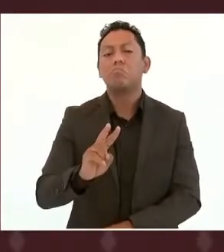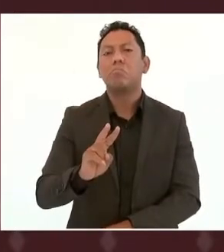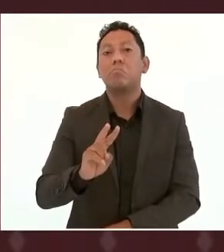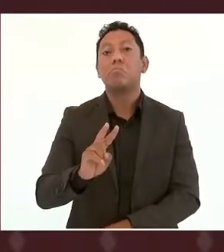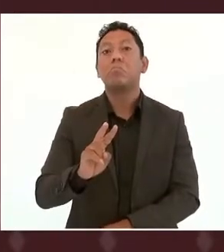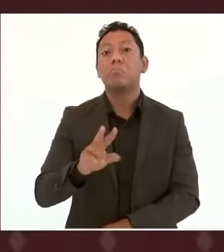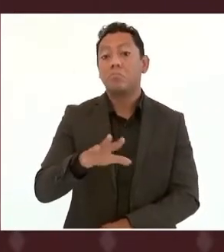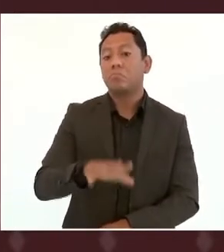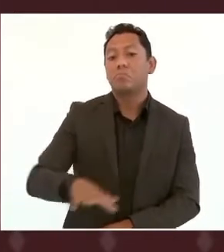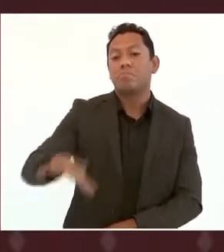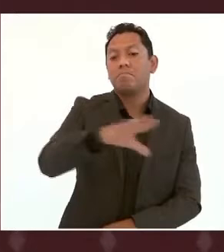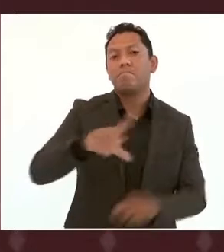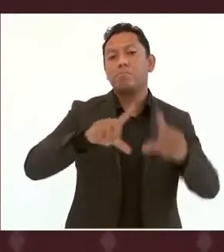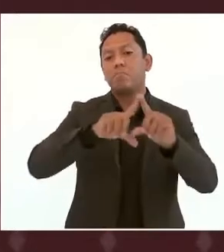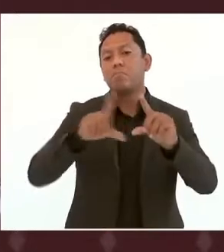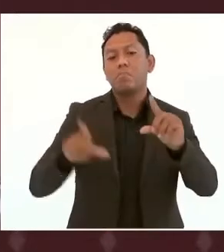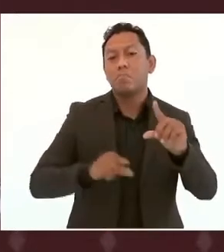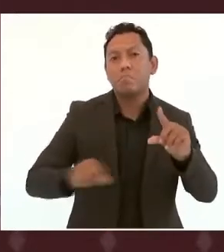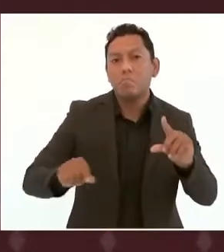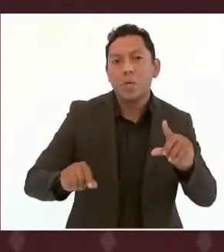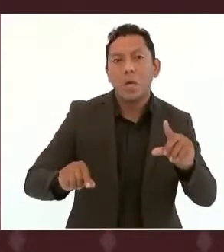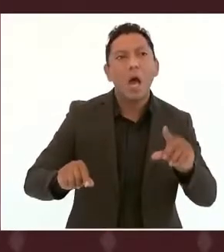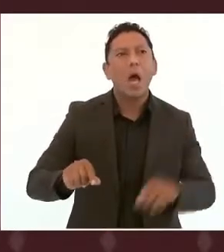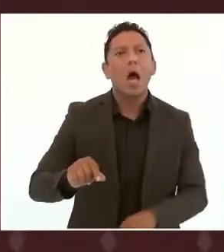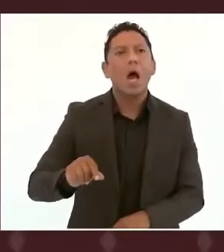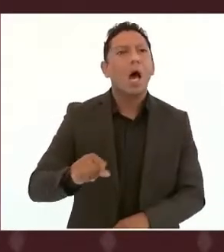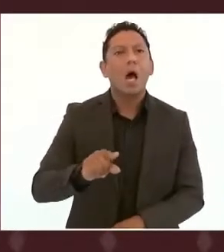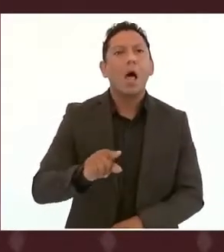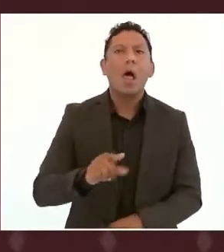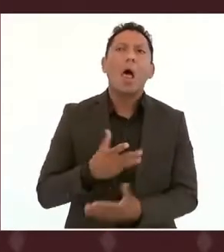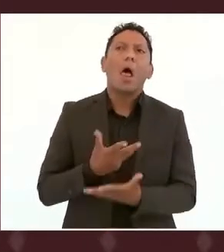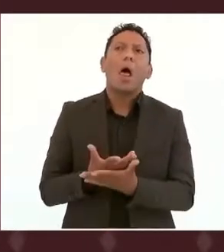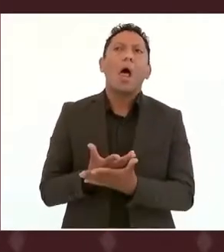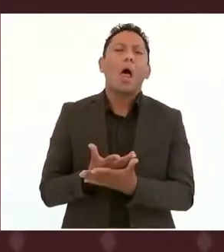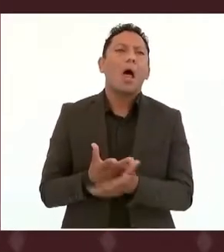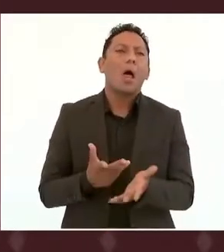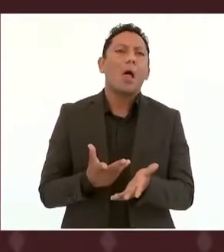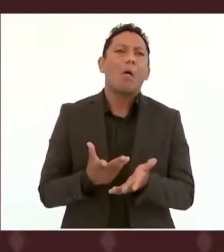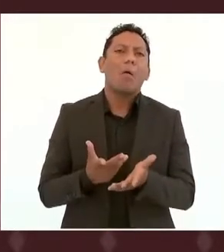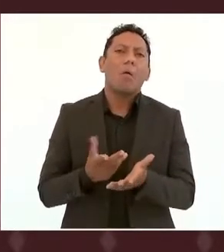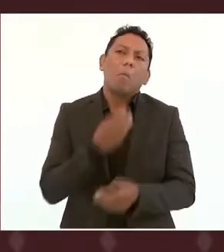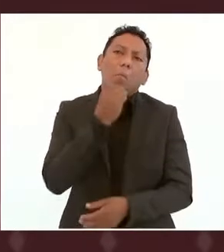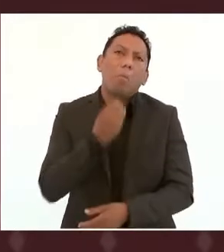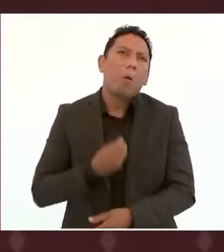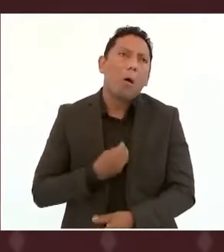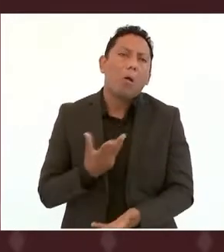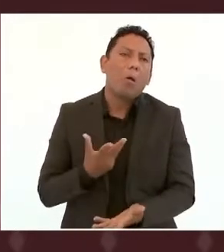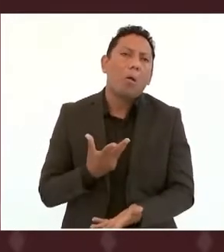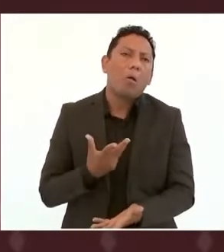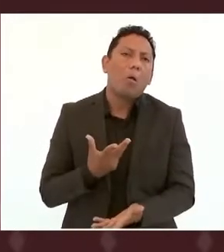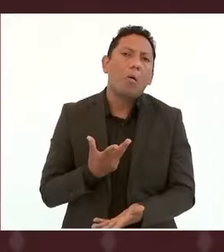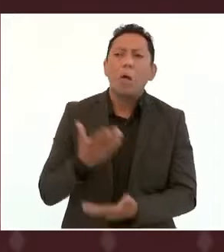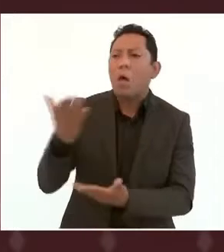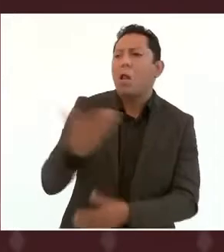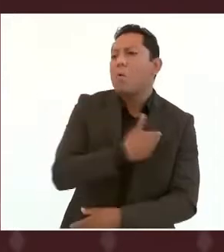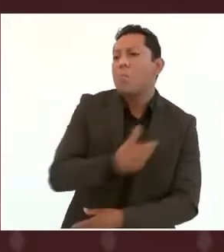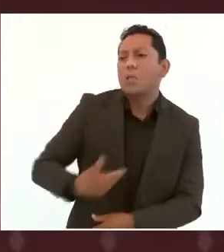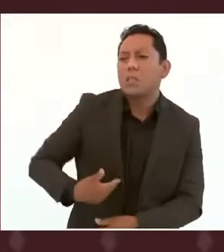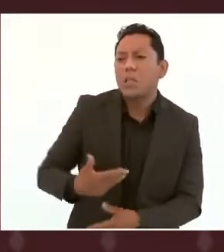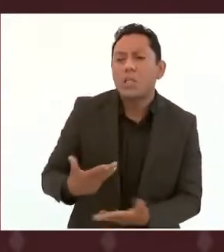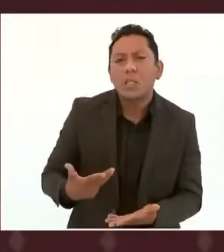que el pueblo mexicano no puede resignarse a tener por presidente de la